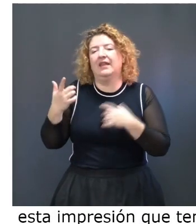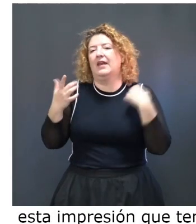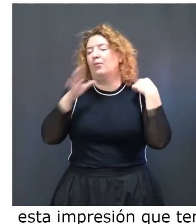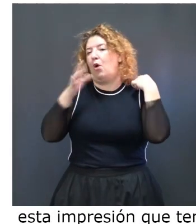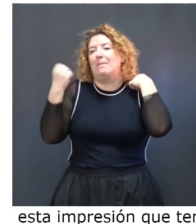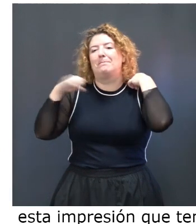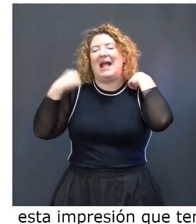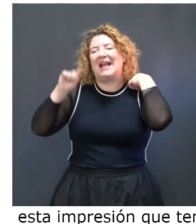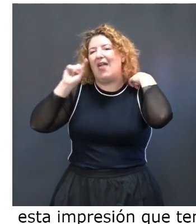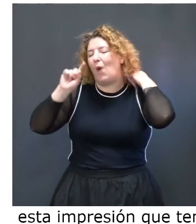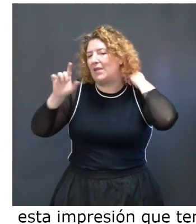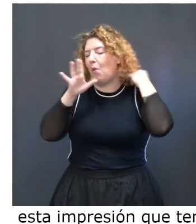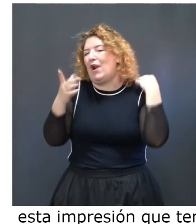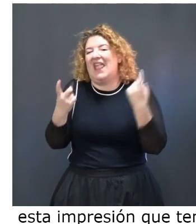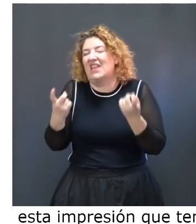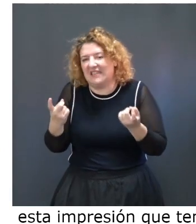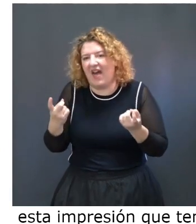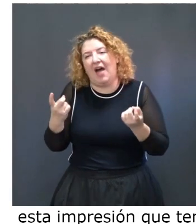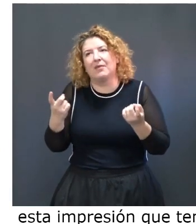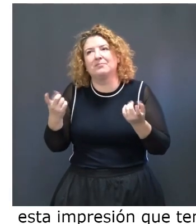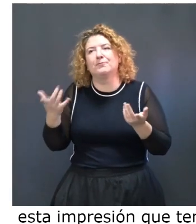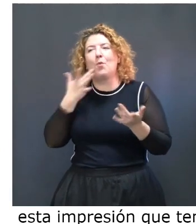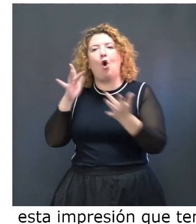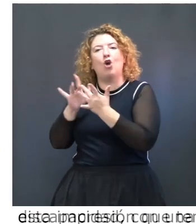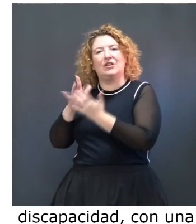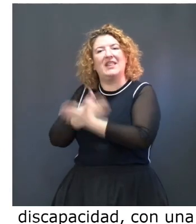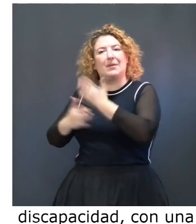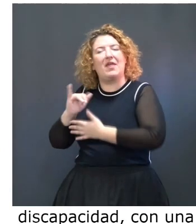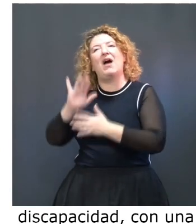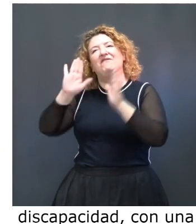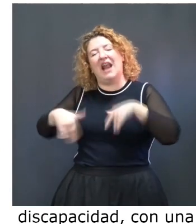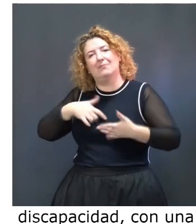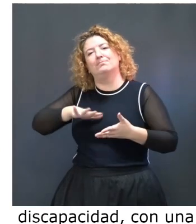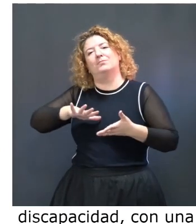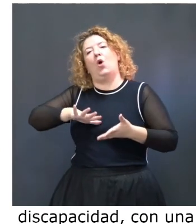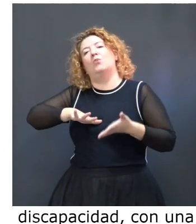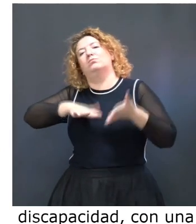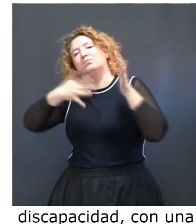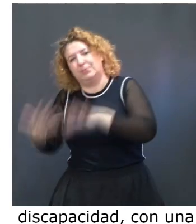educativa eran más dados a implementar o no, por ejemplo, en este caso el DUA, ¿no?